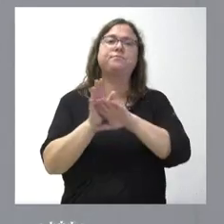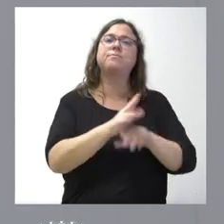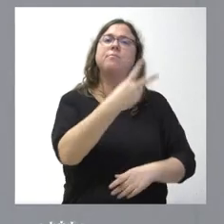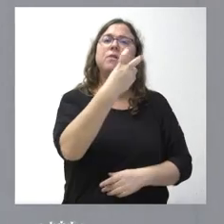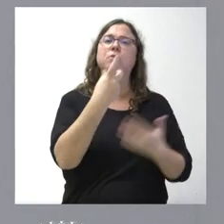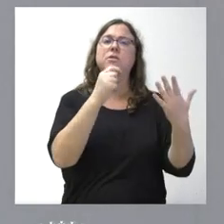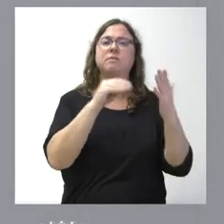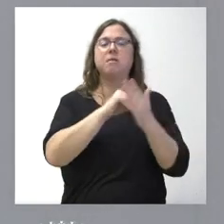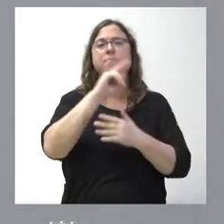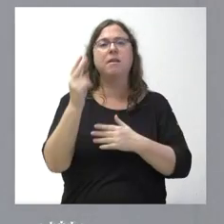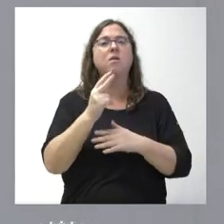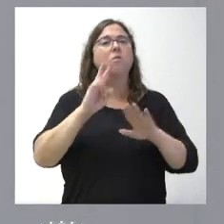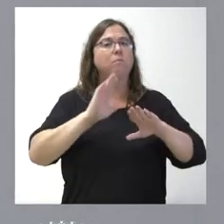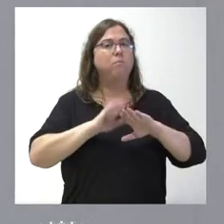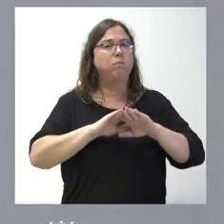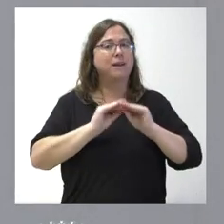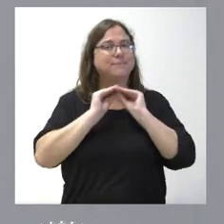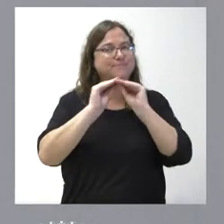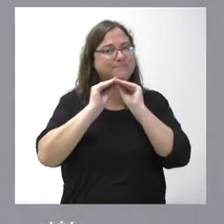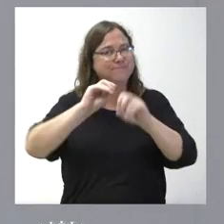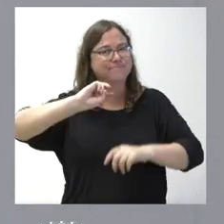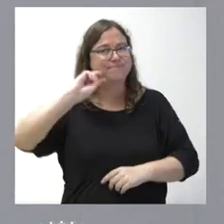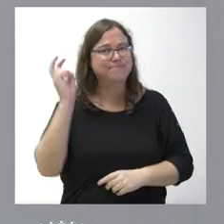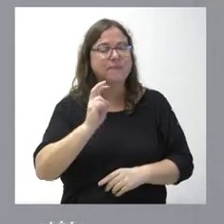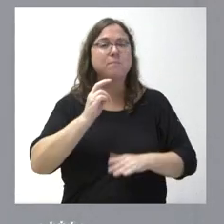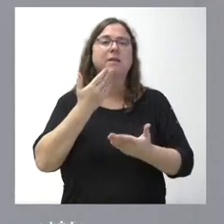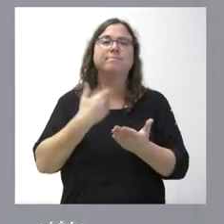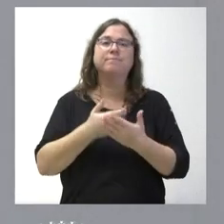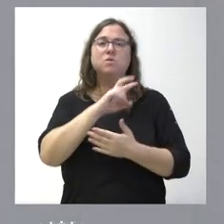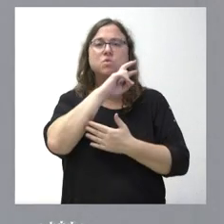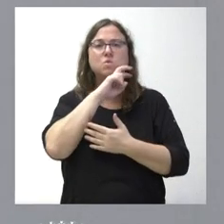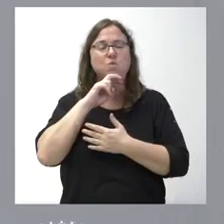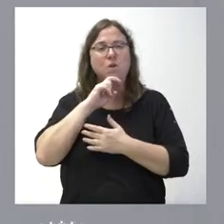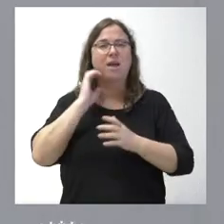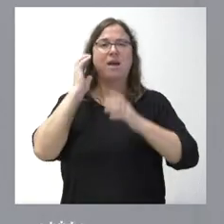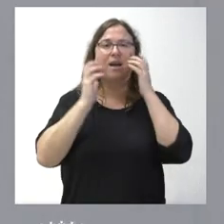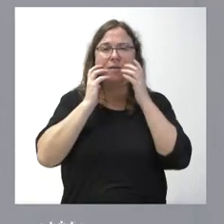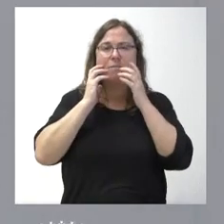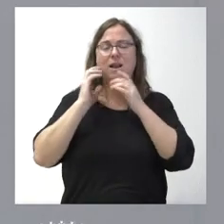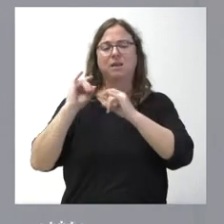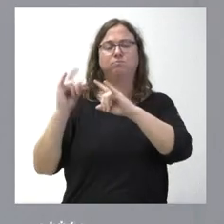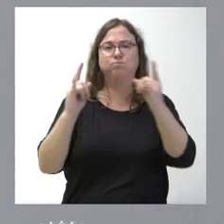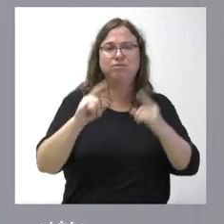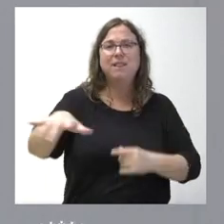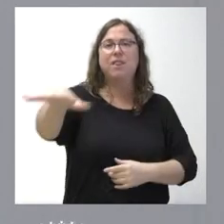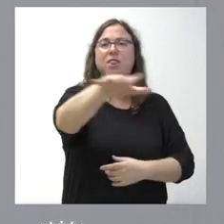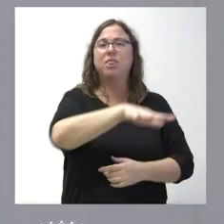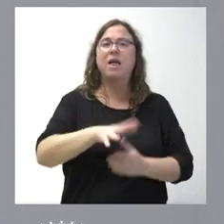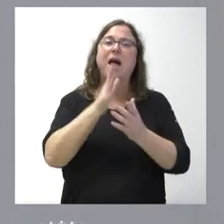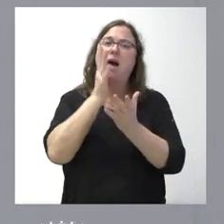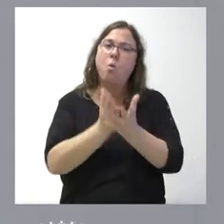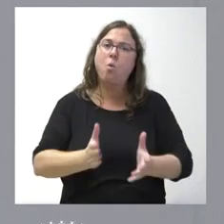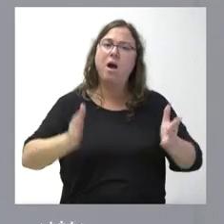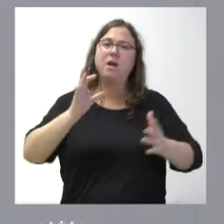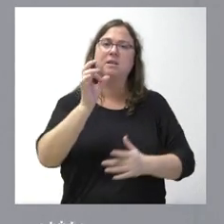260.000 para acometer diversas actuaciones para garantizar la conservación de la biodiversidad en la laguna de la serna en Soria Son